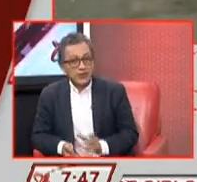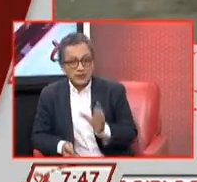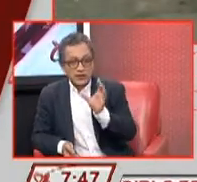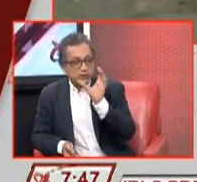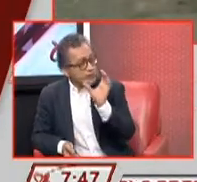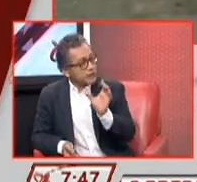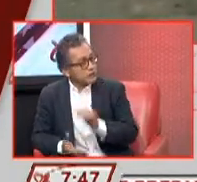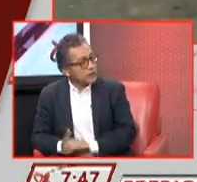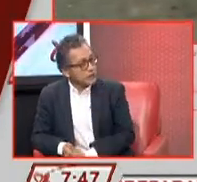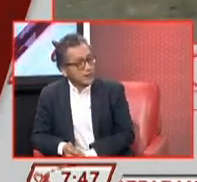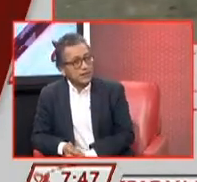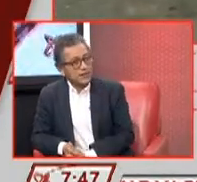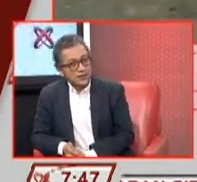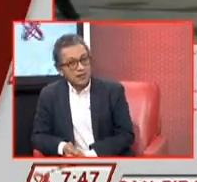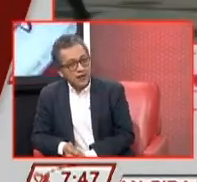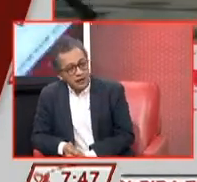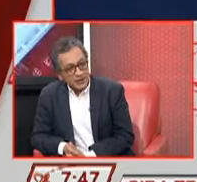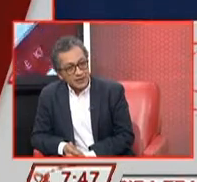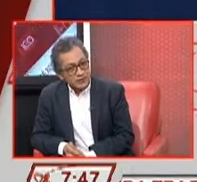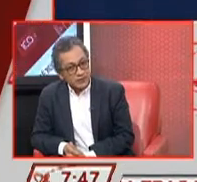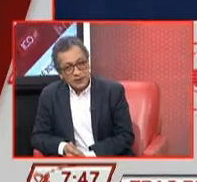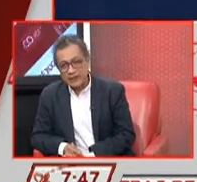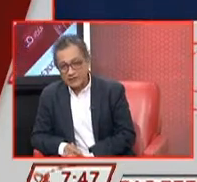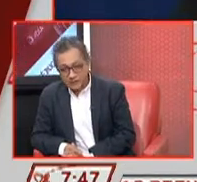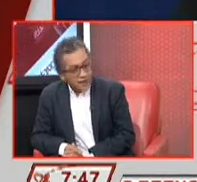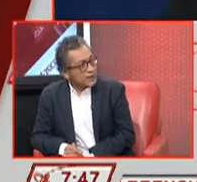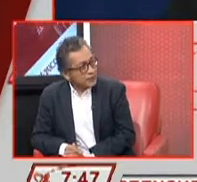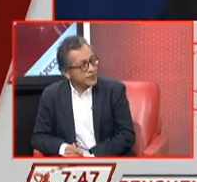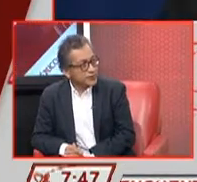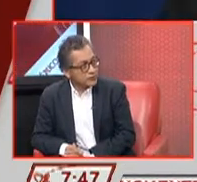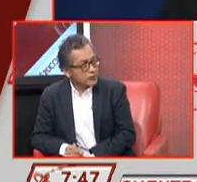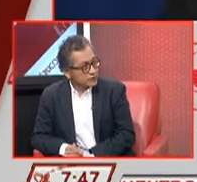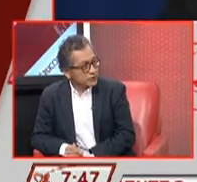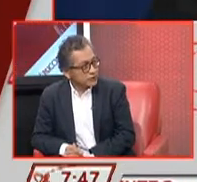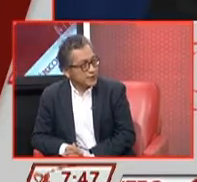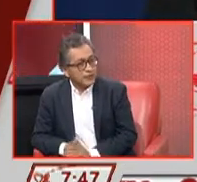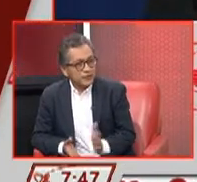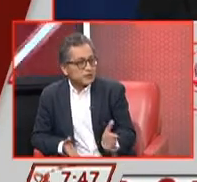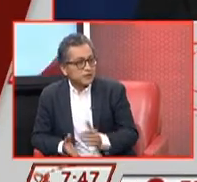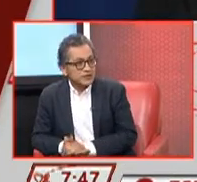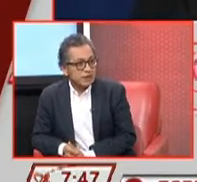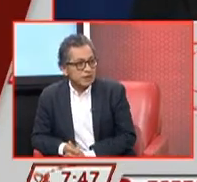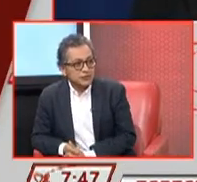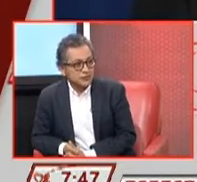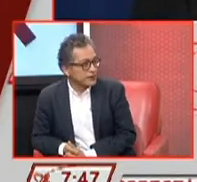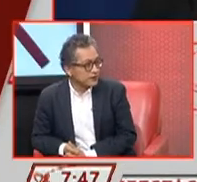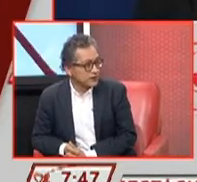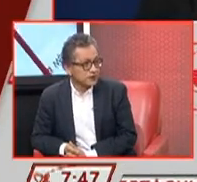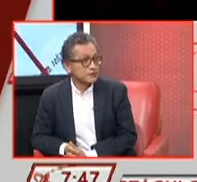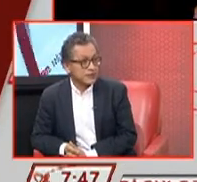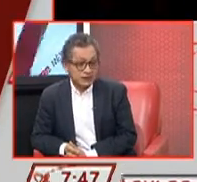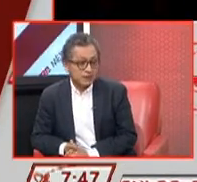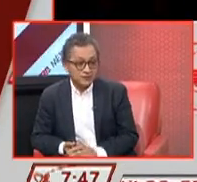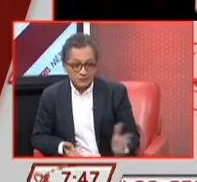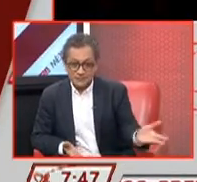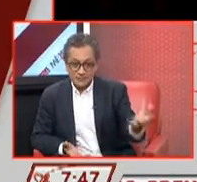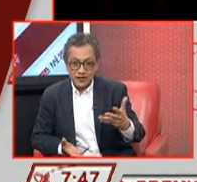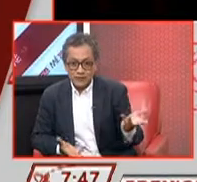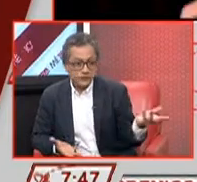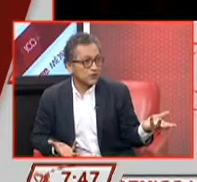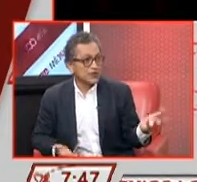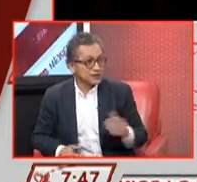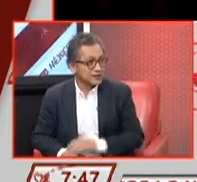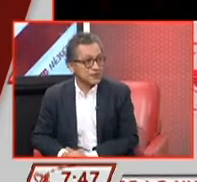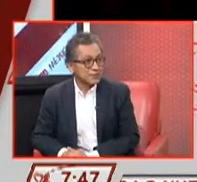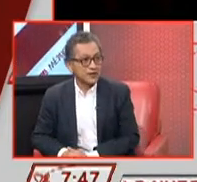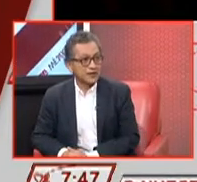digamos, pero tiene un rigor y tiene un bagaje intelectual francamente asombroso. Me hizo pensar en los primeros filósofos que eran,